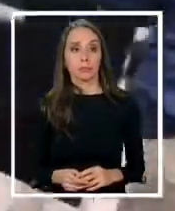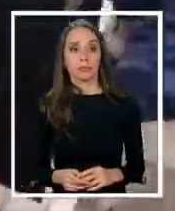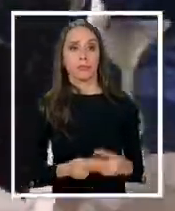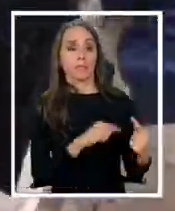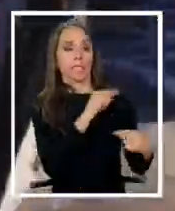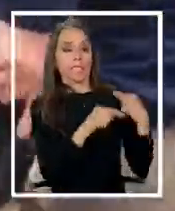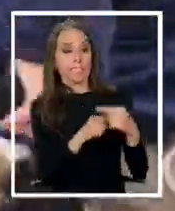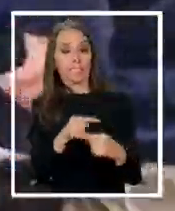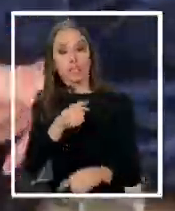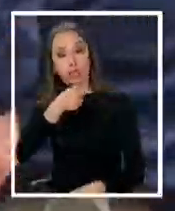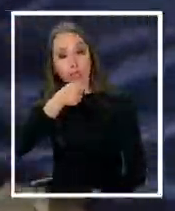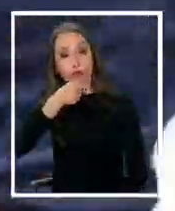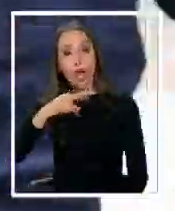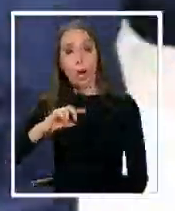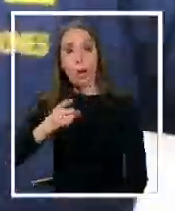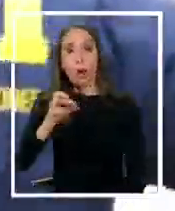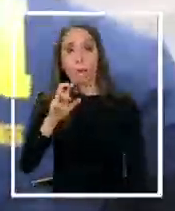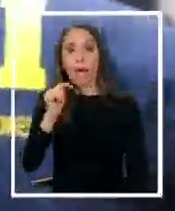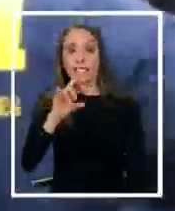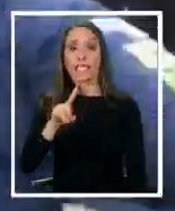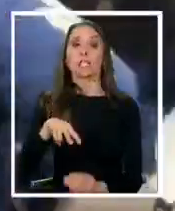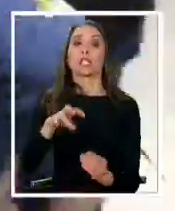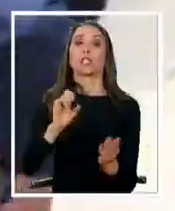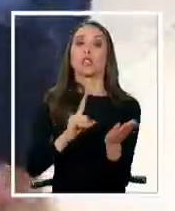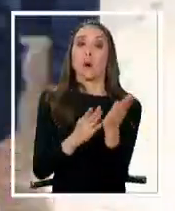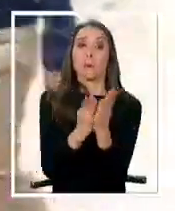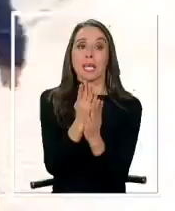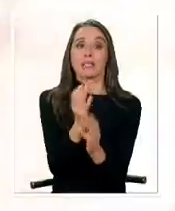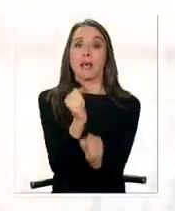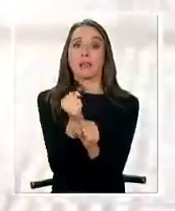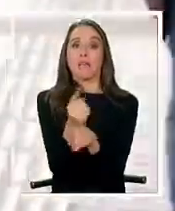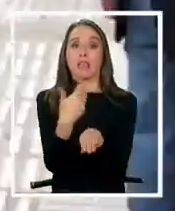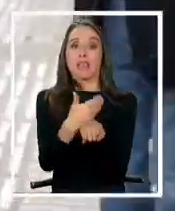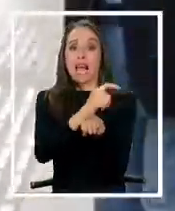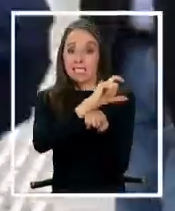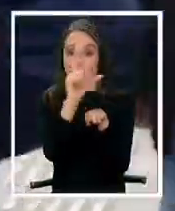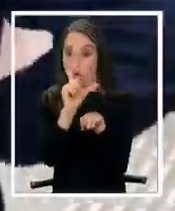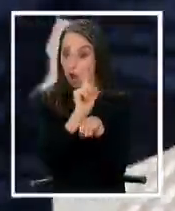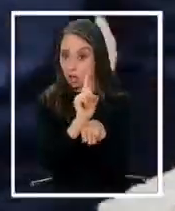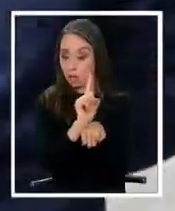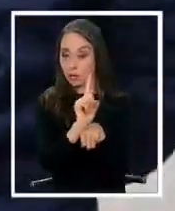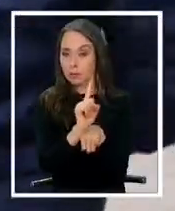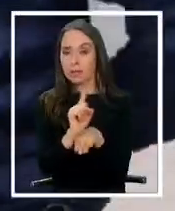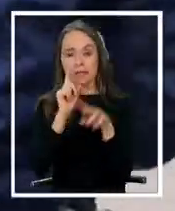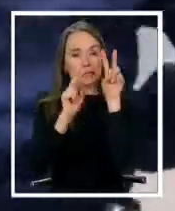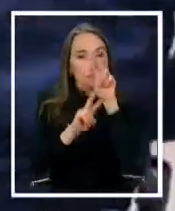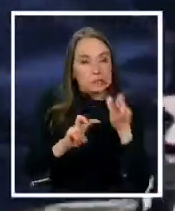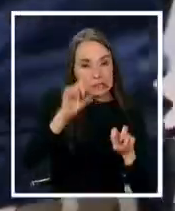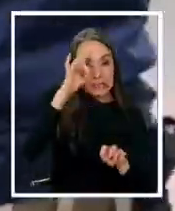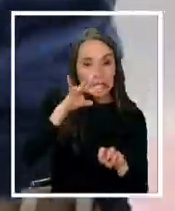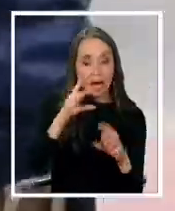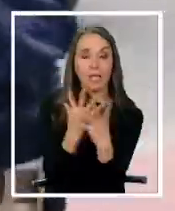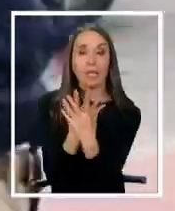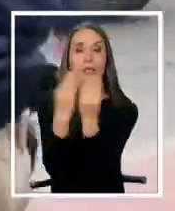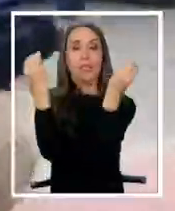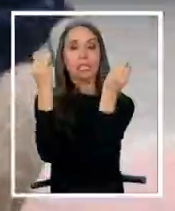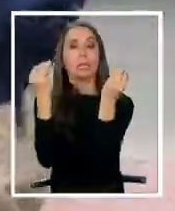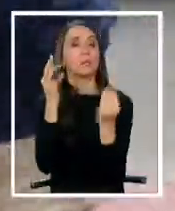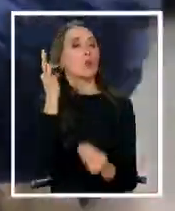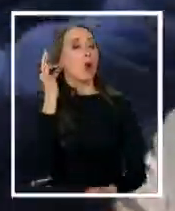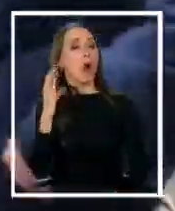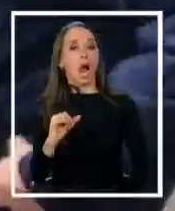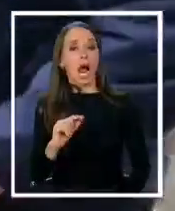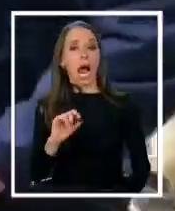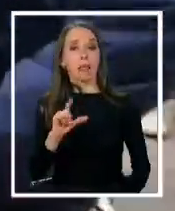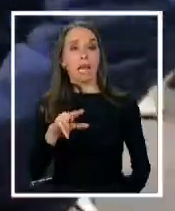La historia de Hugo Pastén no empieza con el oficio de colectivero, pero por lo que se sabe hasta ahora, termina con la desaparición de